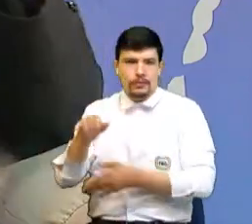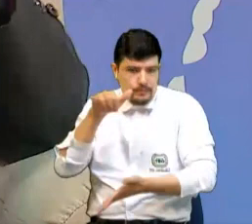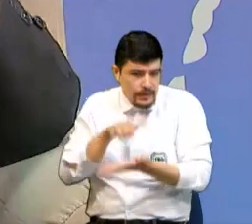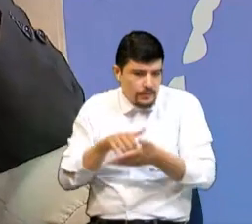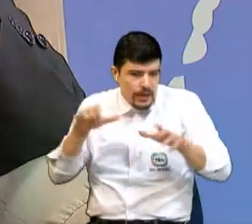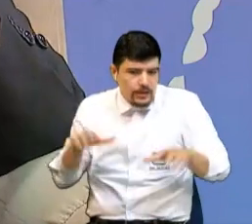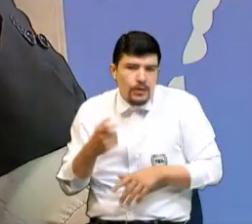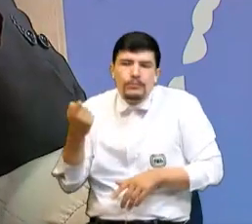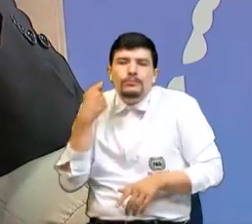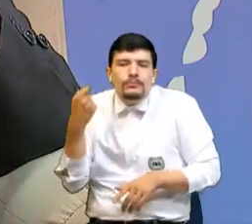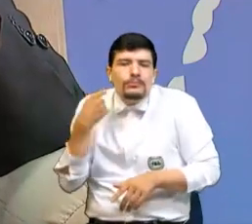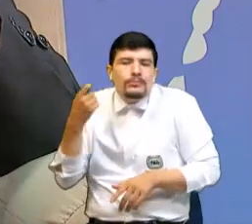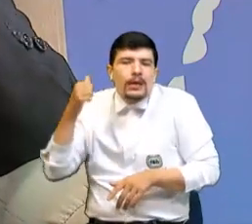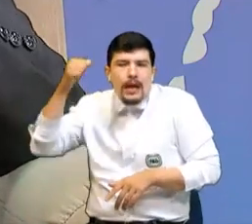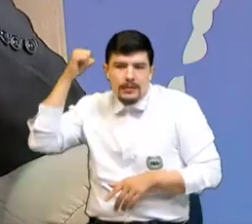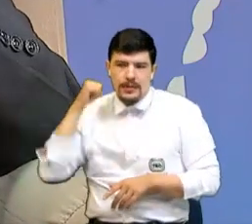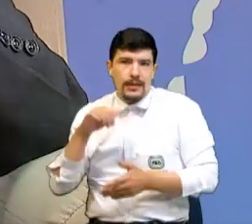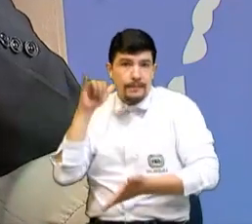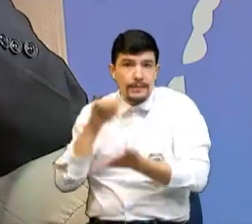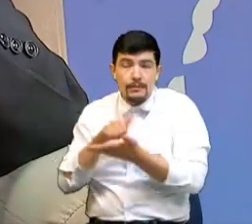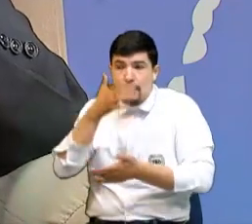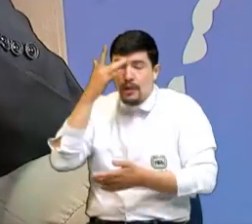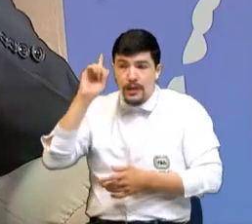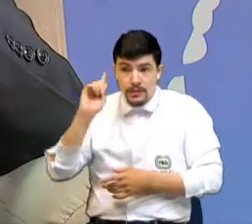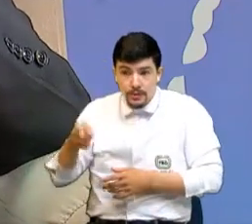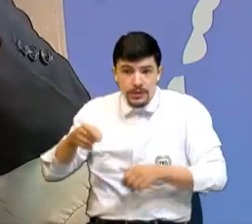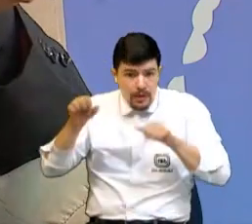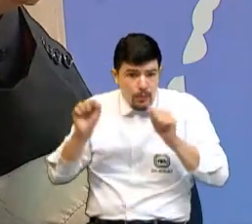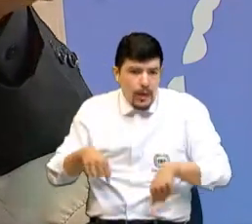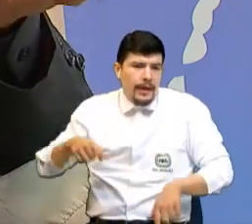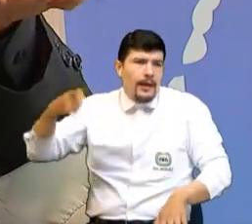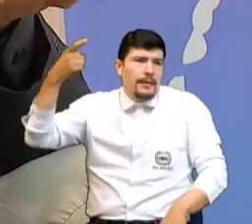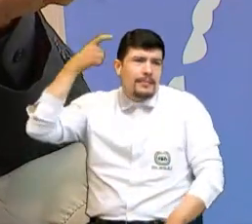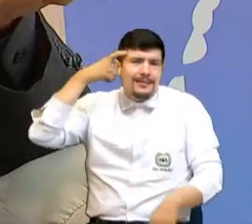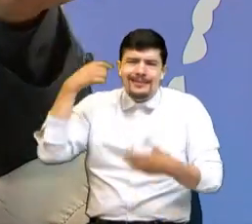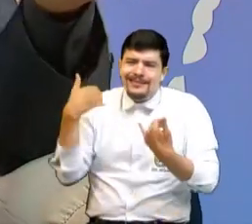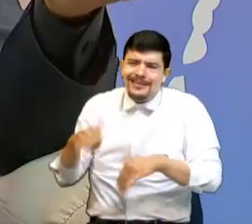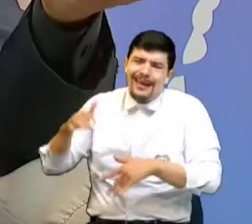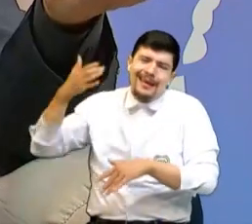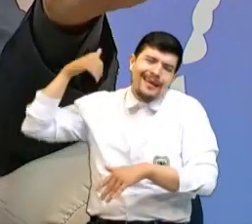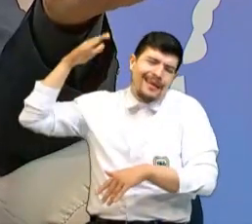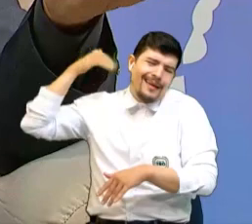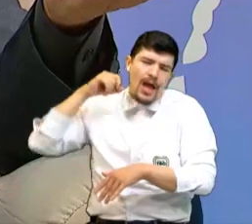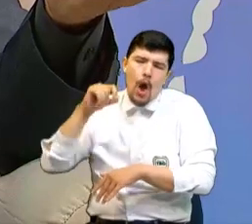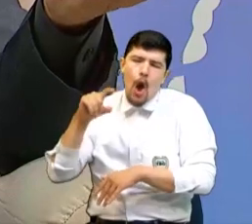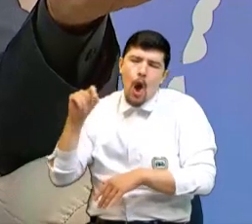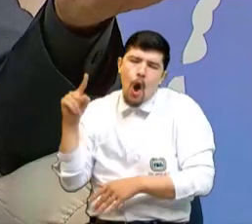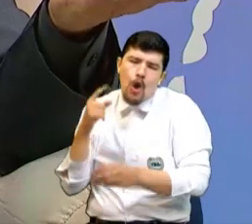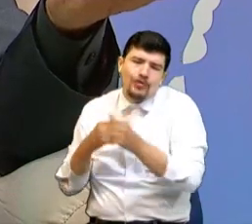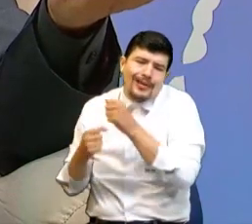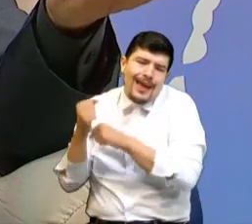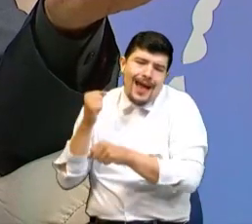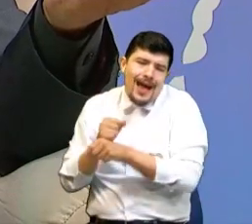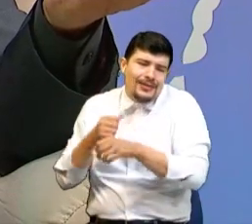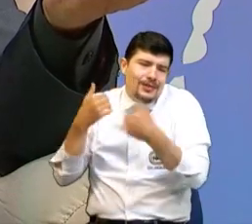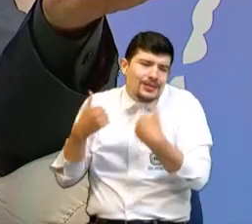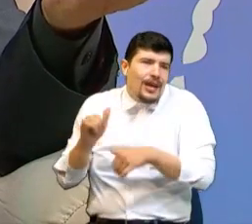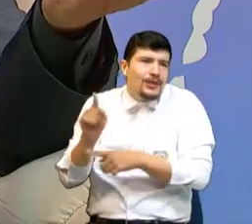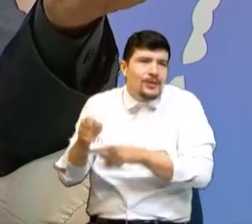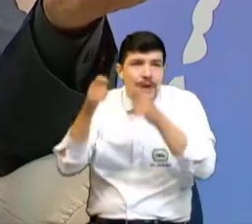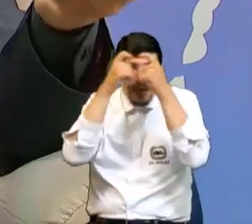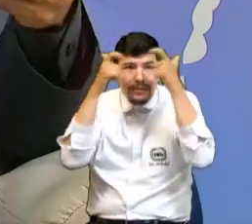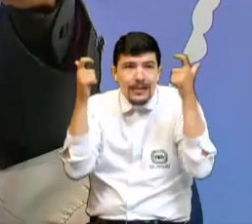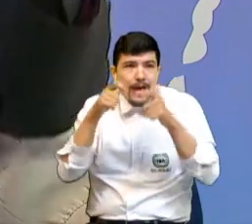hechos hubieran sucedido ayer, porque se pudiera pensar, no, pero es que ya ha pasado 11 años y no ya el Estado no puede